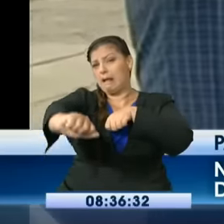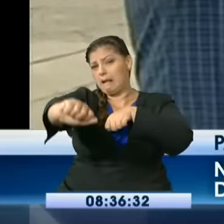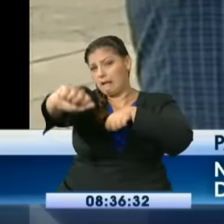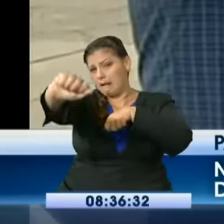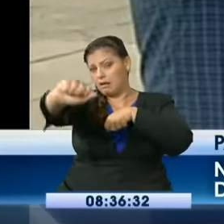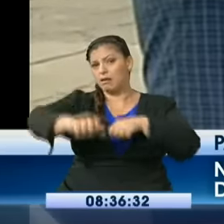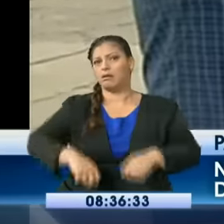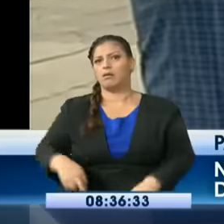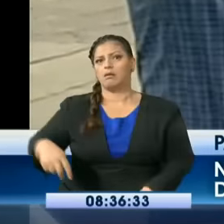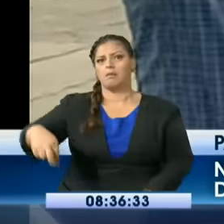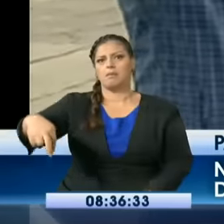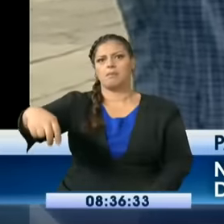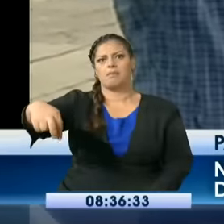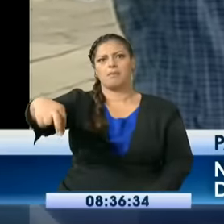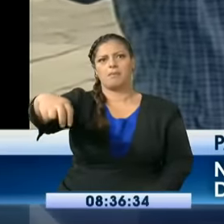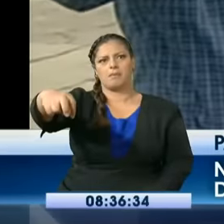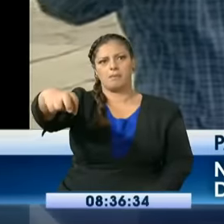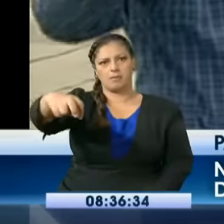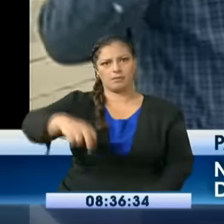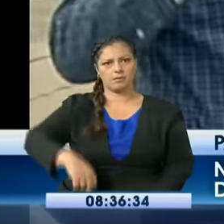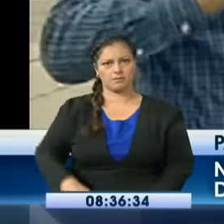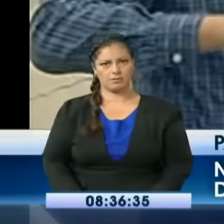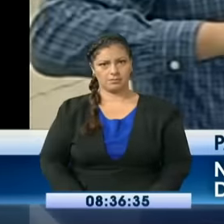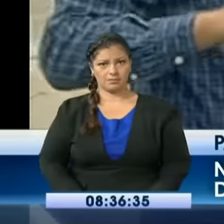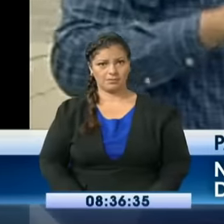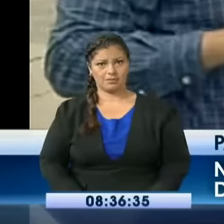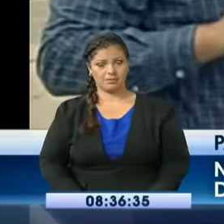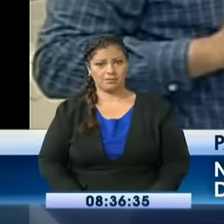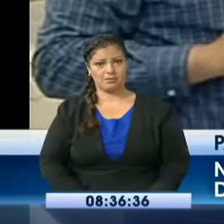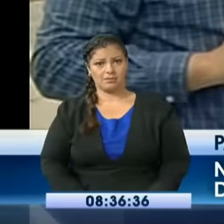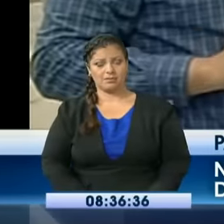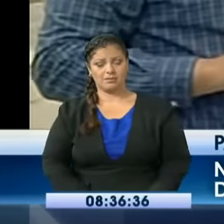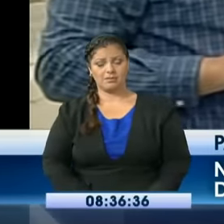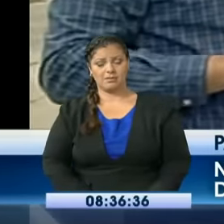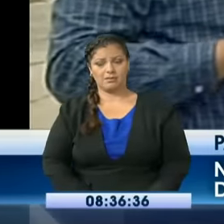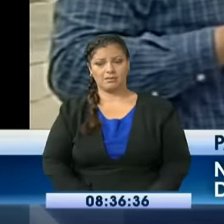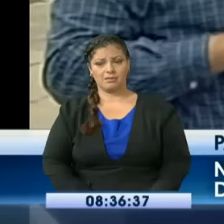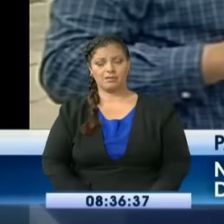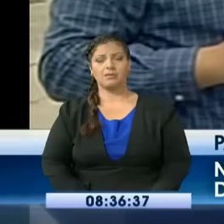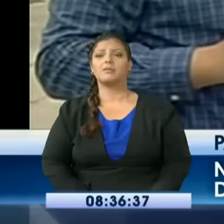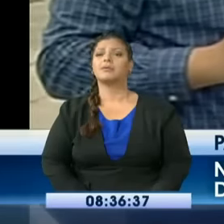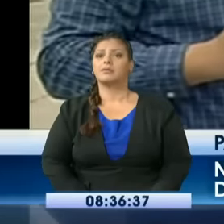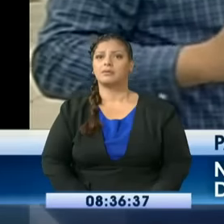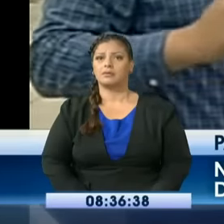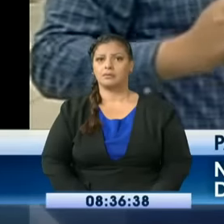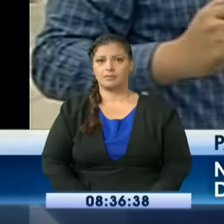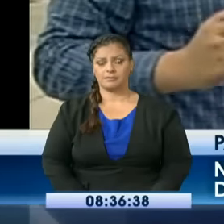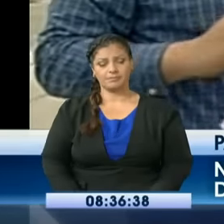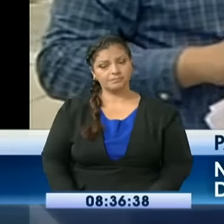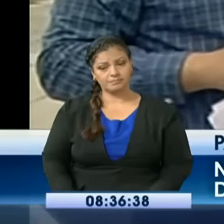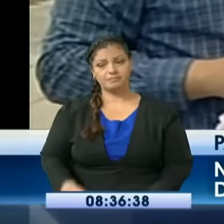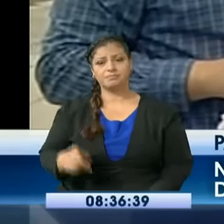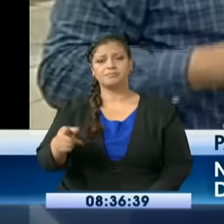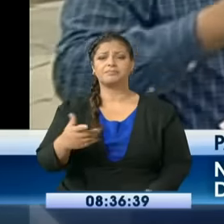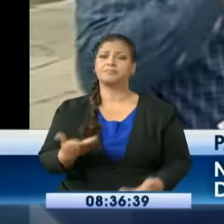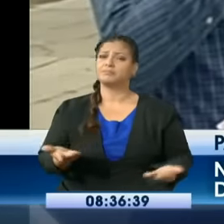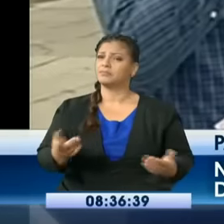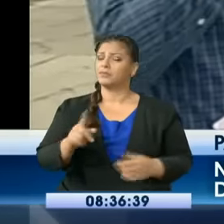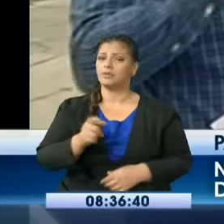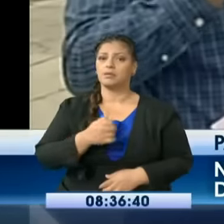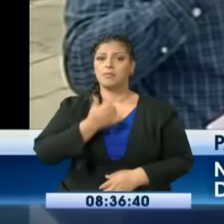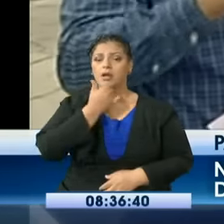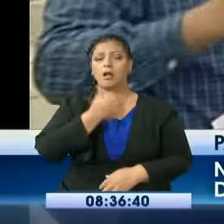columna hacia la calle Francisco de Orellana. Por lo cual, el abogado Javier Narváez, que vuelvo a repetir, tuvimos una reunión a puerta